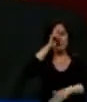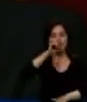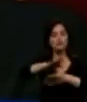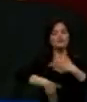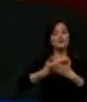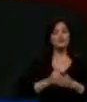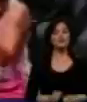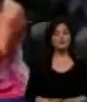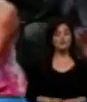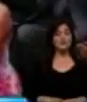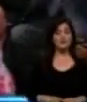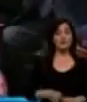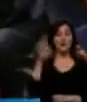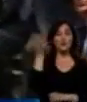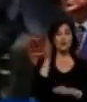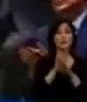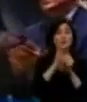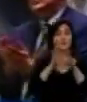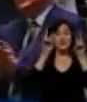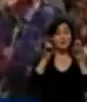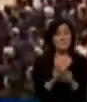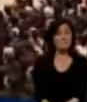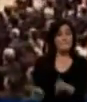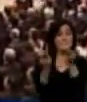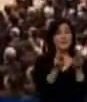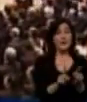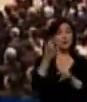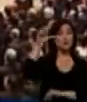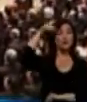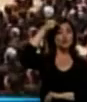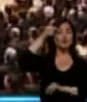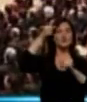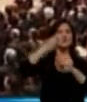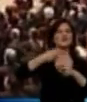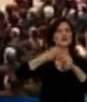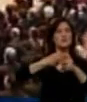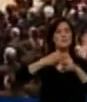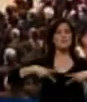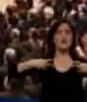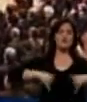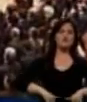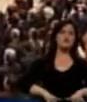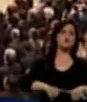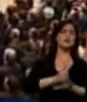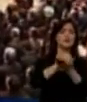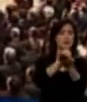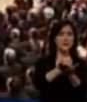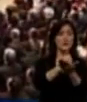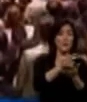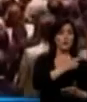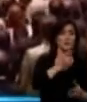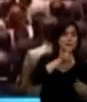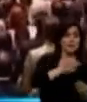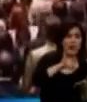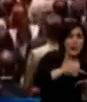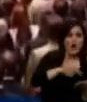todos. Gran parte de su discurso se basó en su plan de gobierno denominado Toda una Vida. Habló de no negar el ingreso a las universidades,